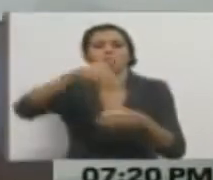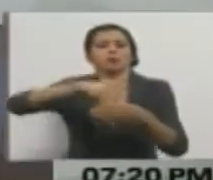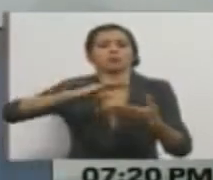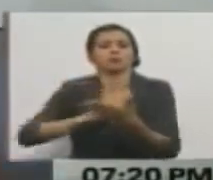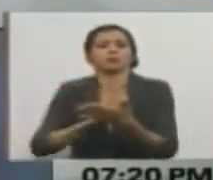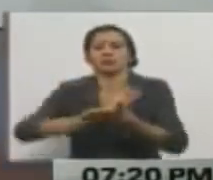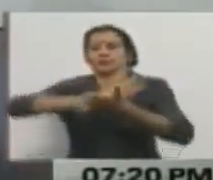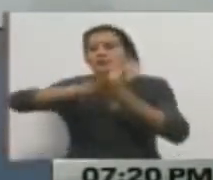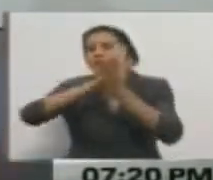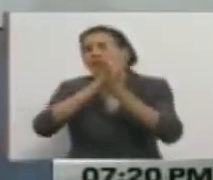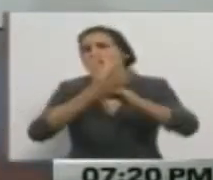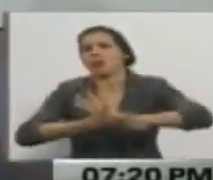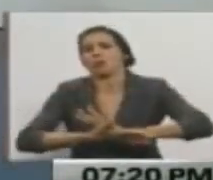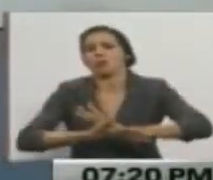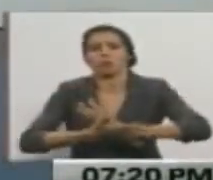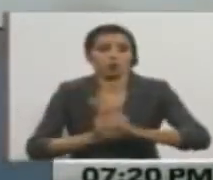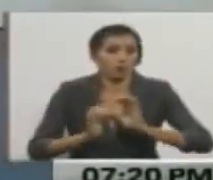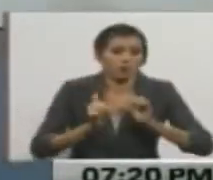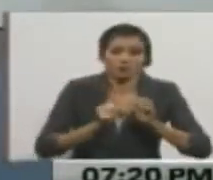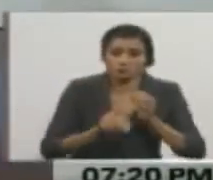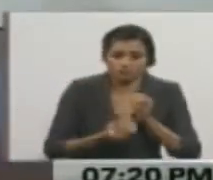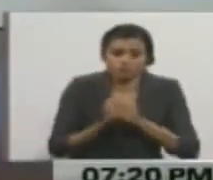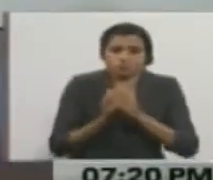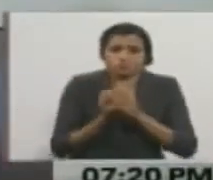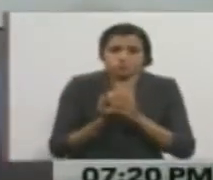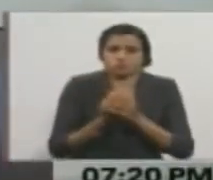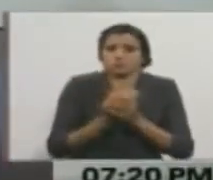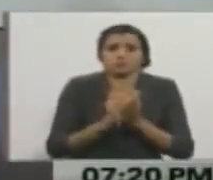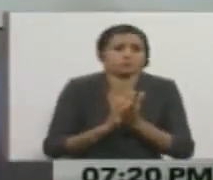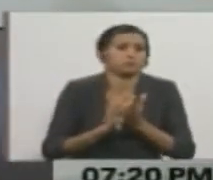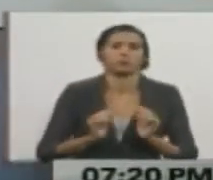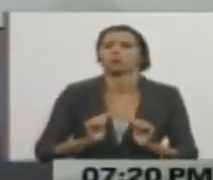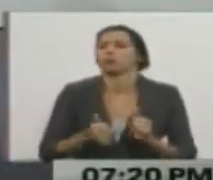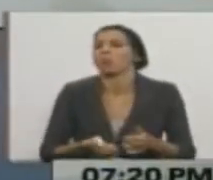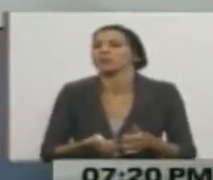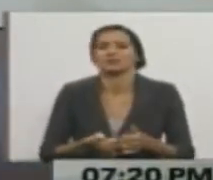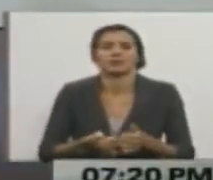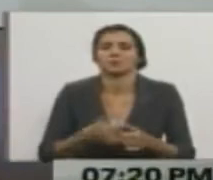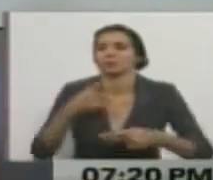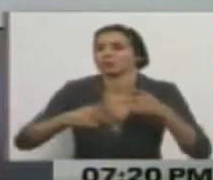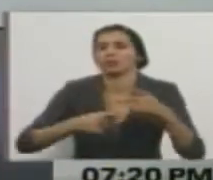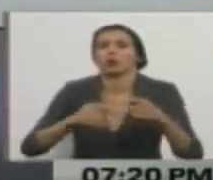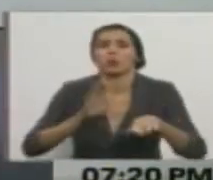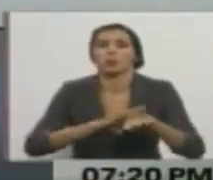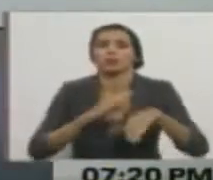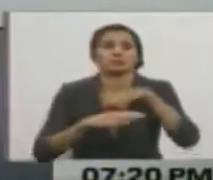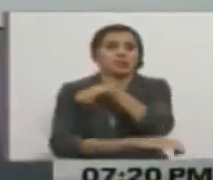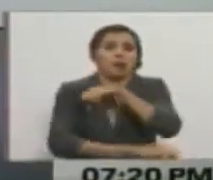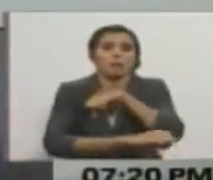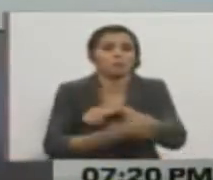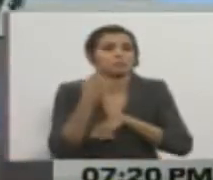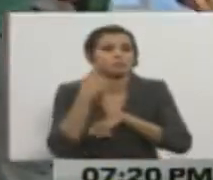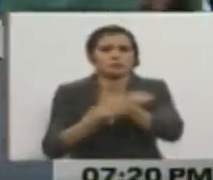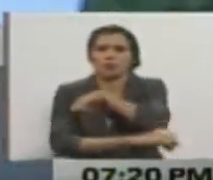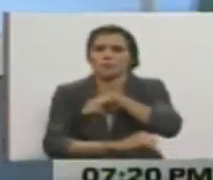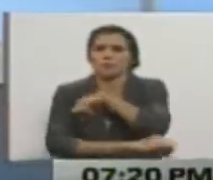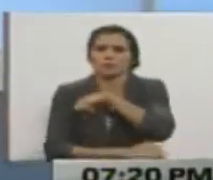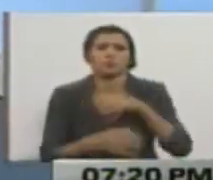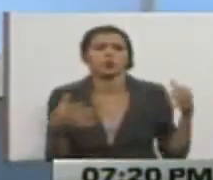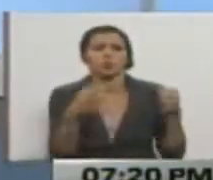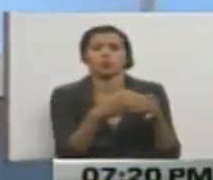al nacer por las acciones fraudulentas del partido MUD. Estas fueron sus palabras.